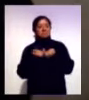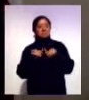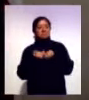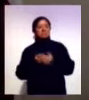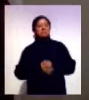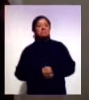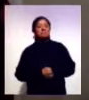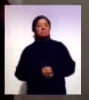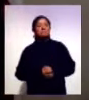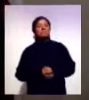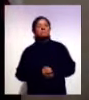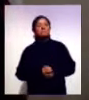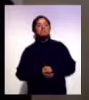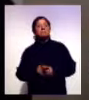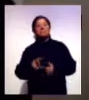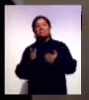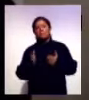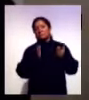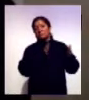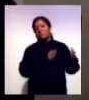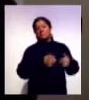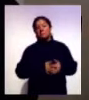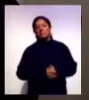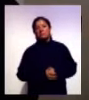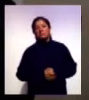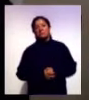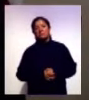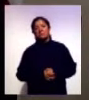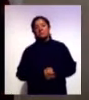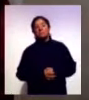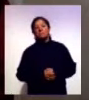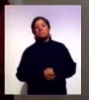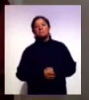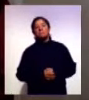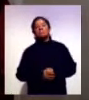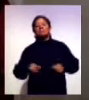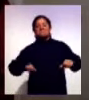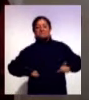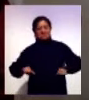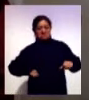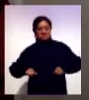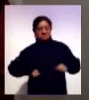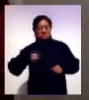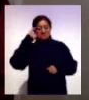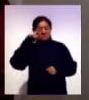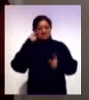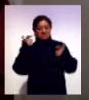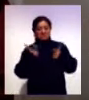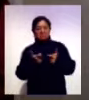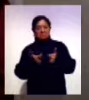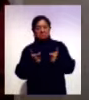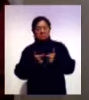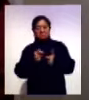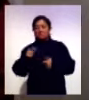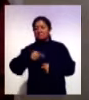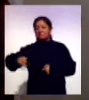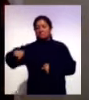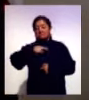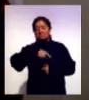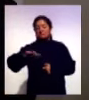por esta parte del incremento a las acciones encaminadas a fortalecer la economía o las